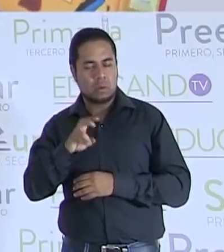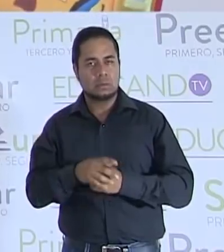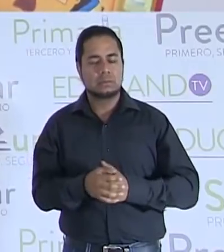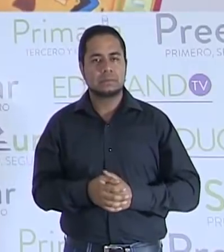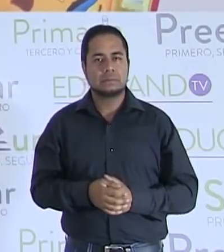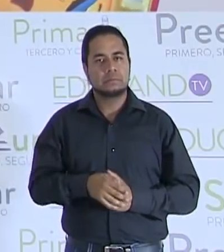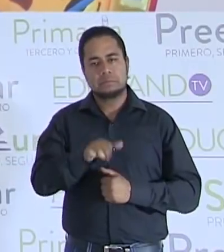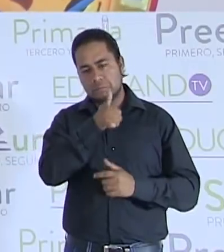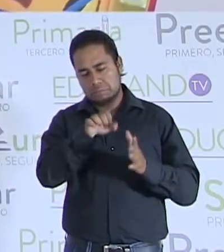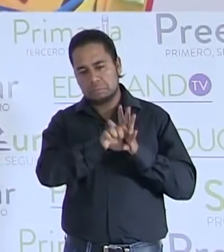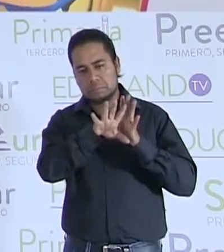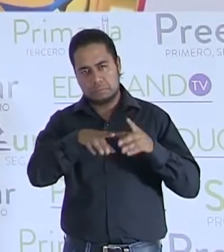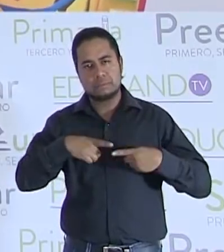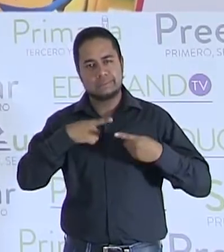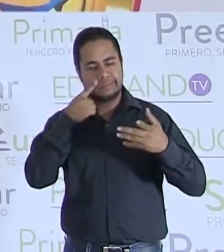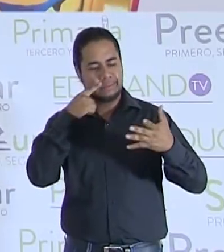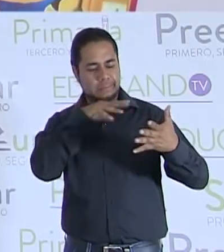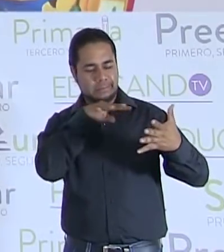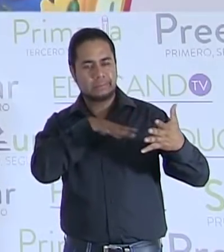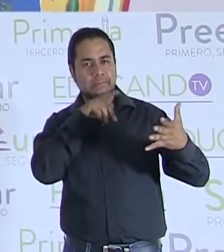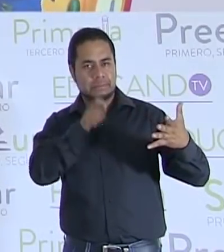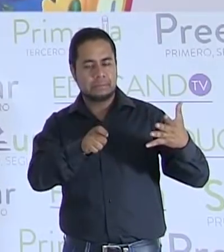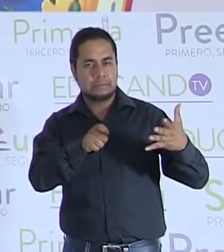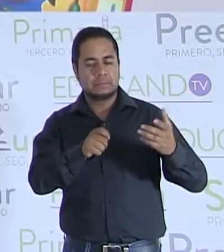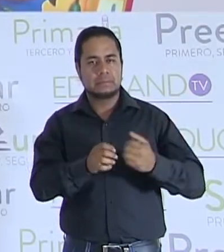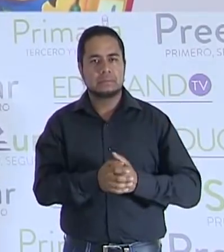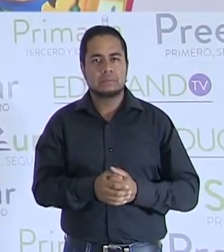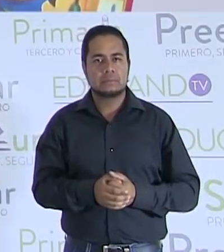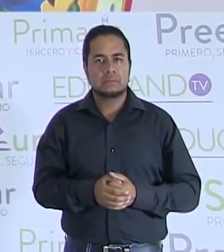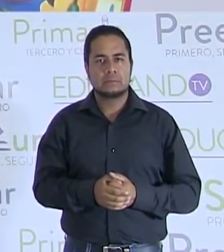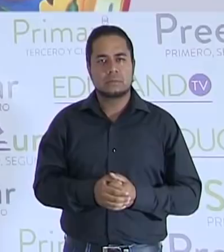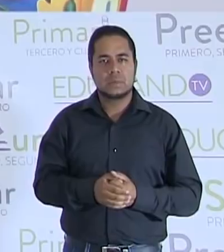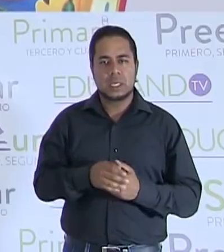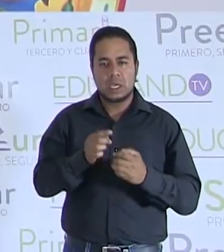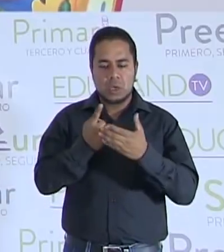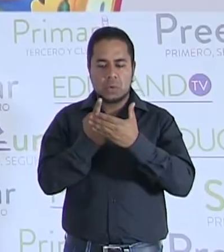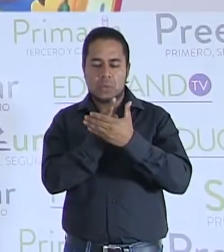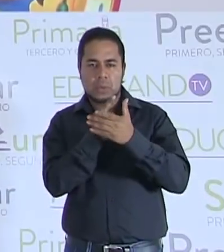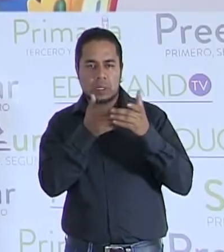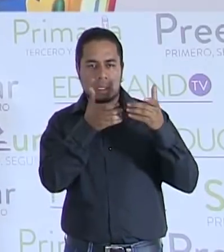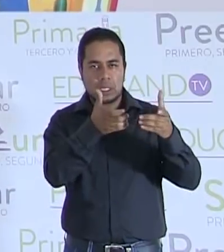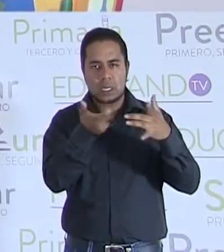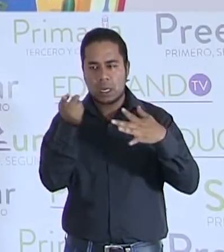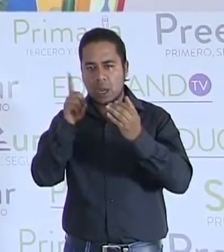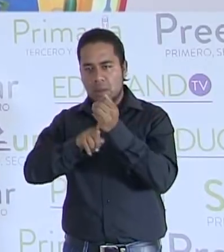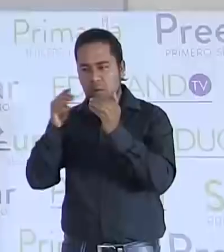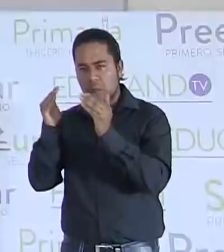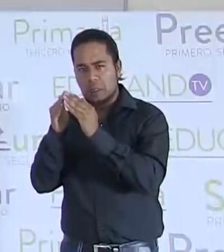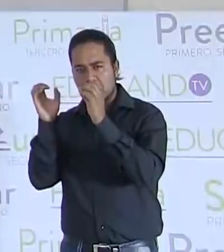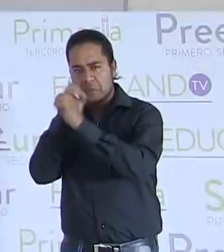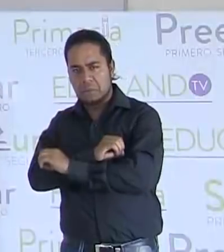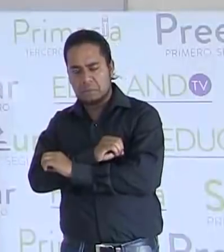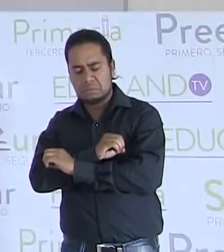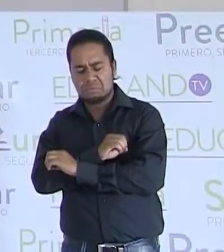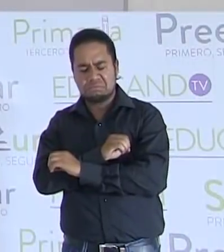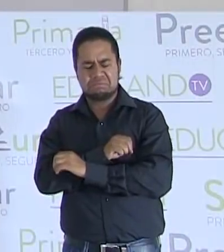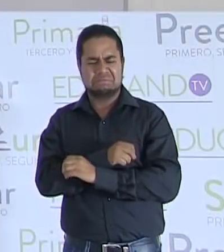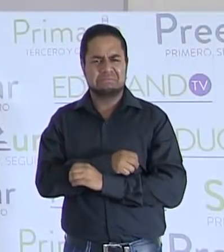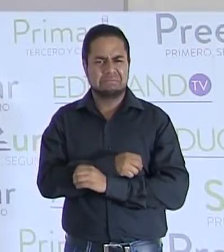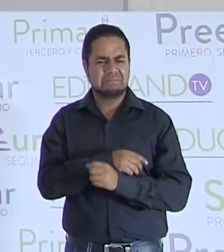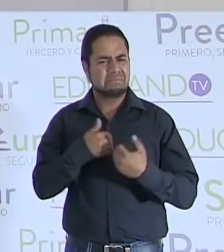Continuamos con otro ejemplo. Dice aquí, candil de la calle y oscuridad de su casa.